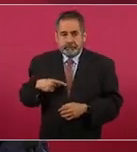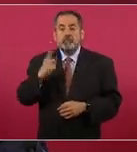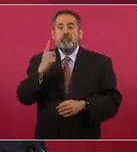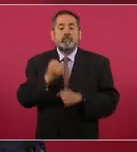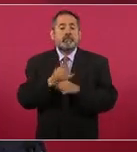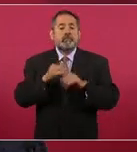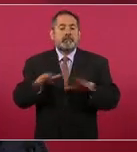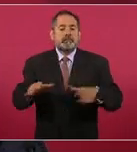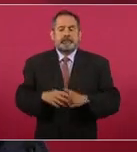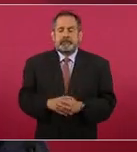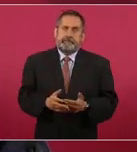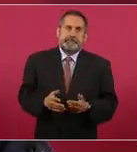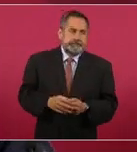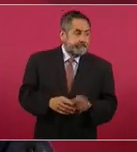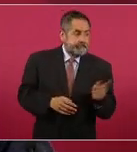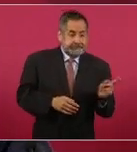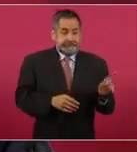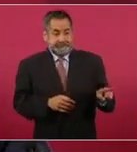Y él está diciendo,